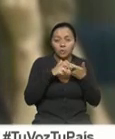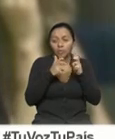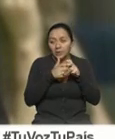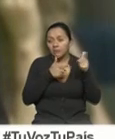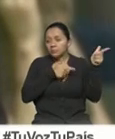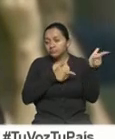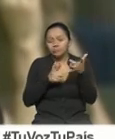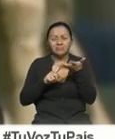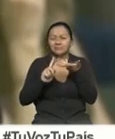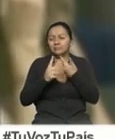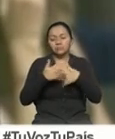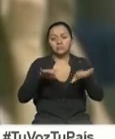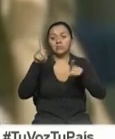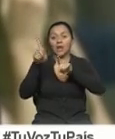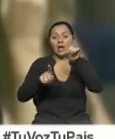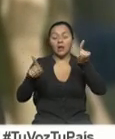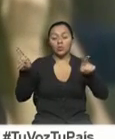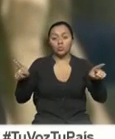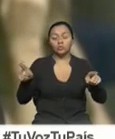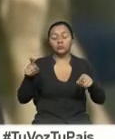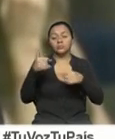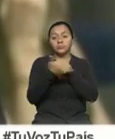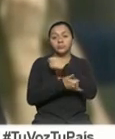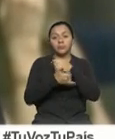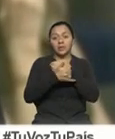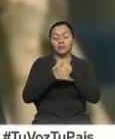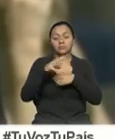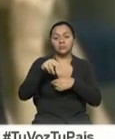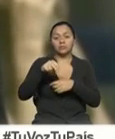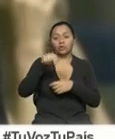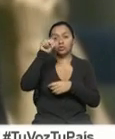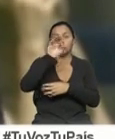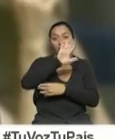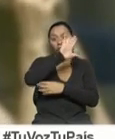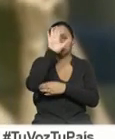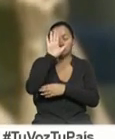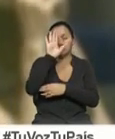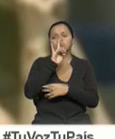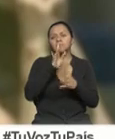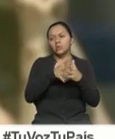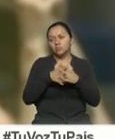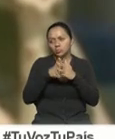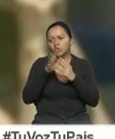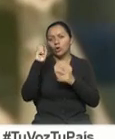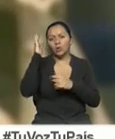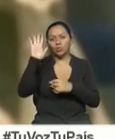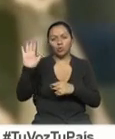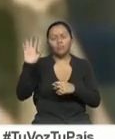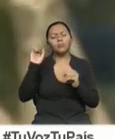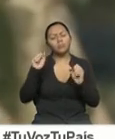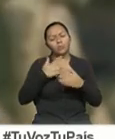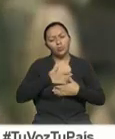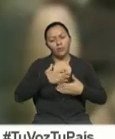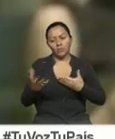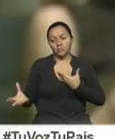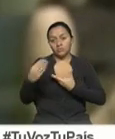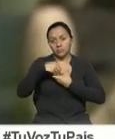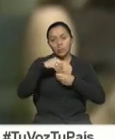países, principalmente del norte, a acoger a personas migrantes o en busca de refugio.